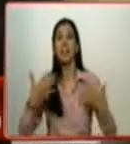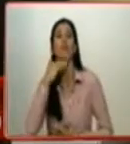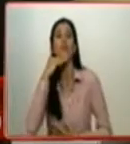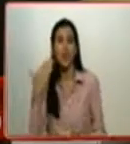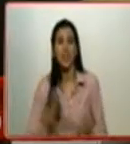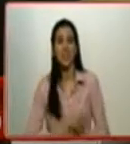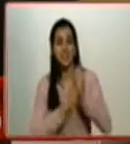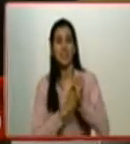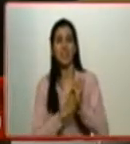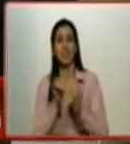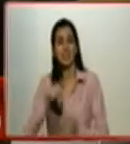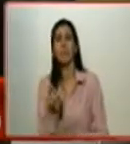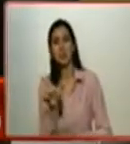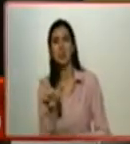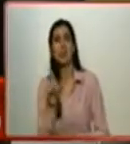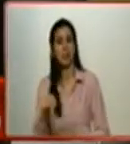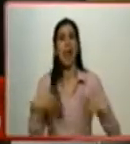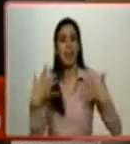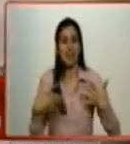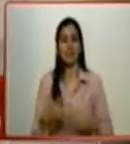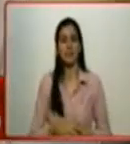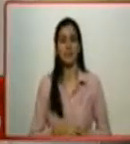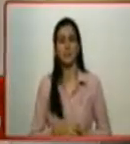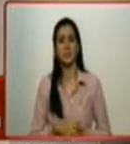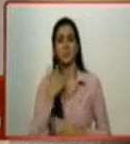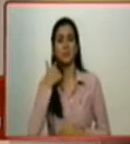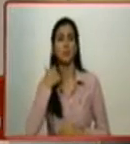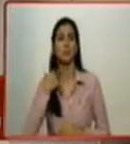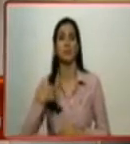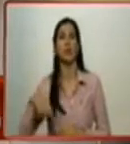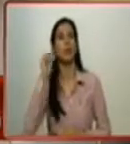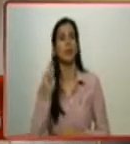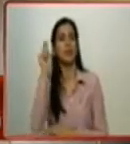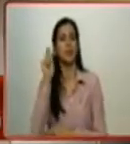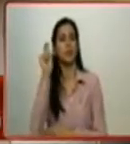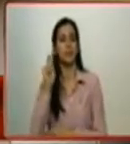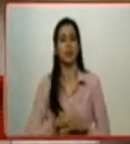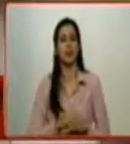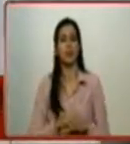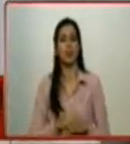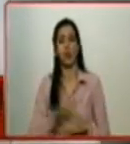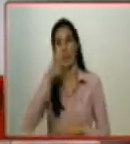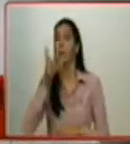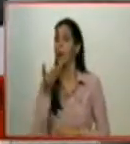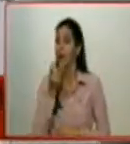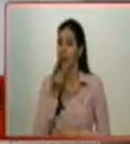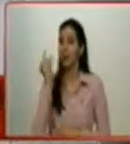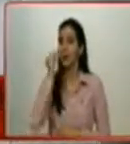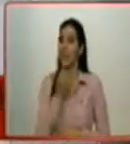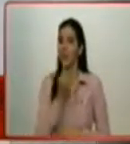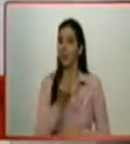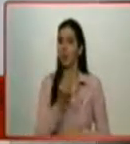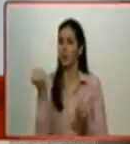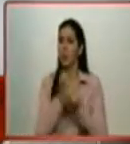los dirigentes de este gran Partido Socialista Unido de Venezuela. A su vez, la diputada Marta Pérez de República Dominicana resaltó